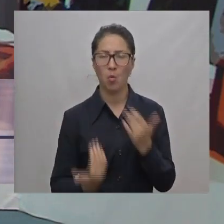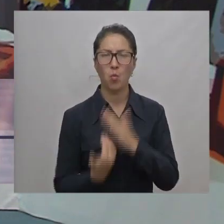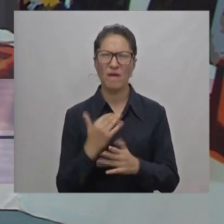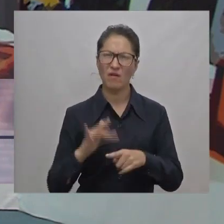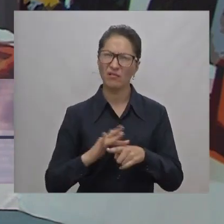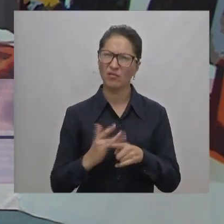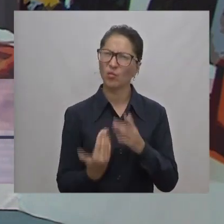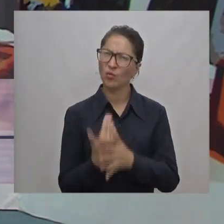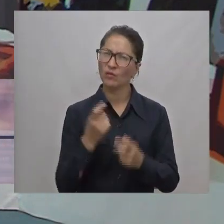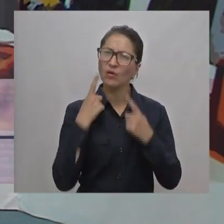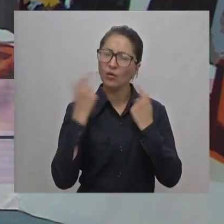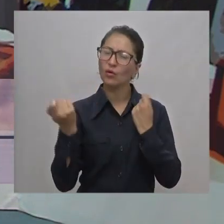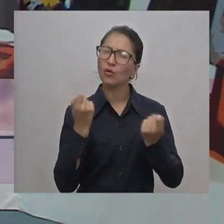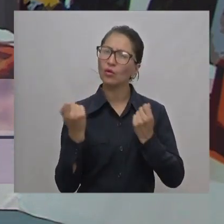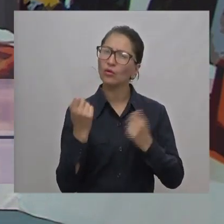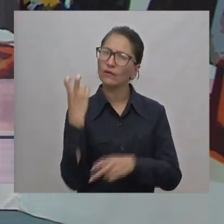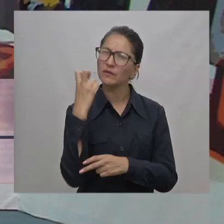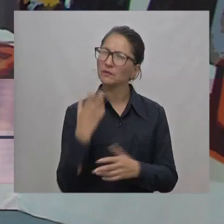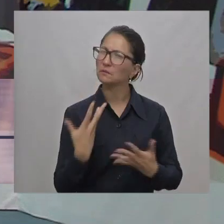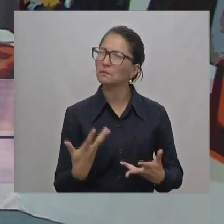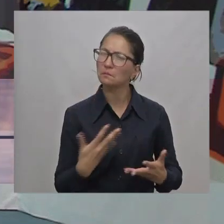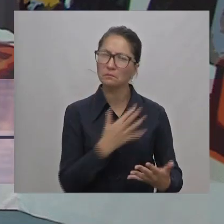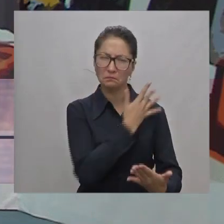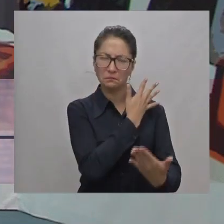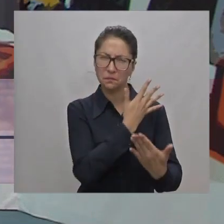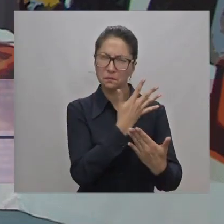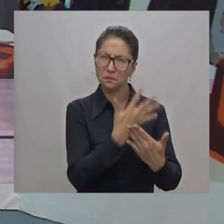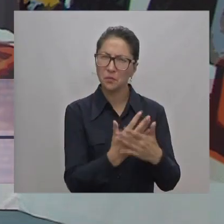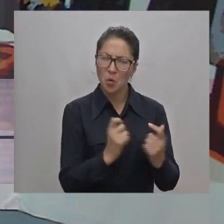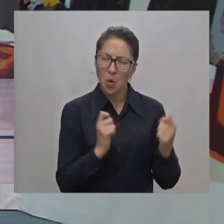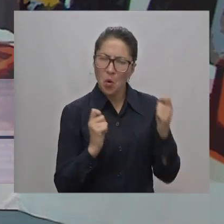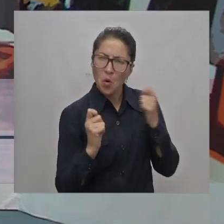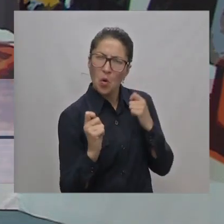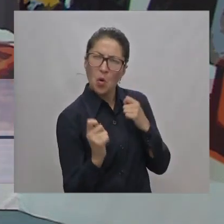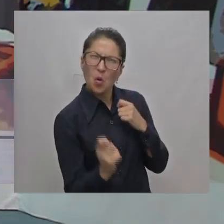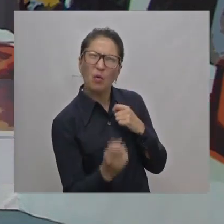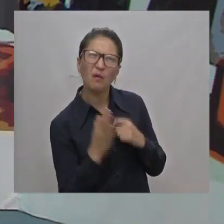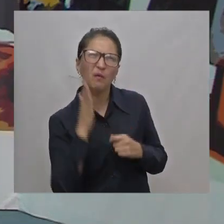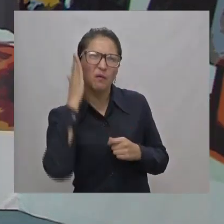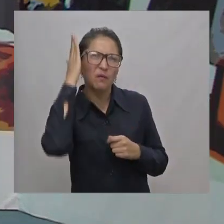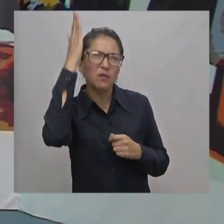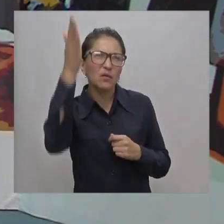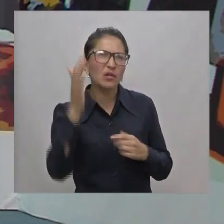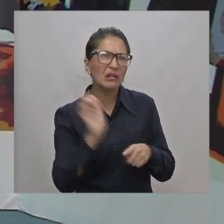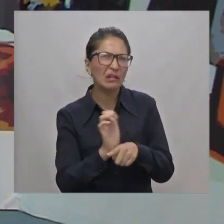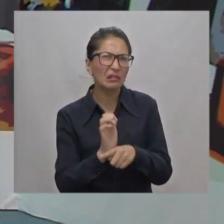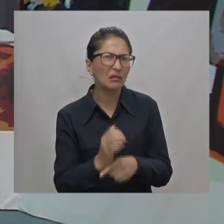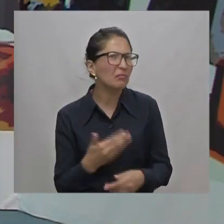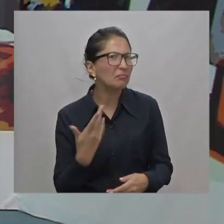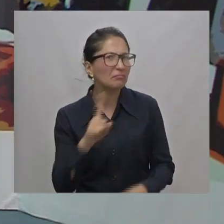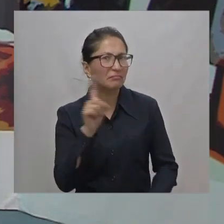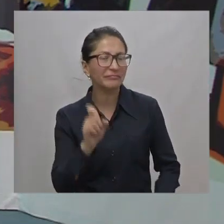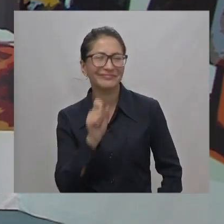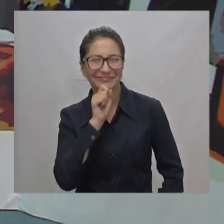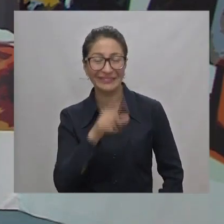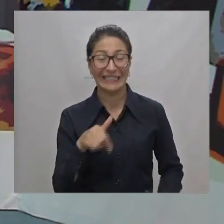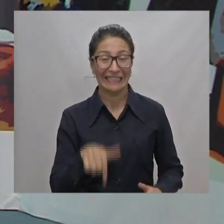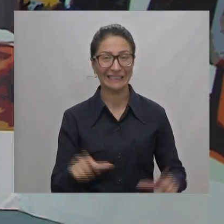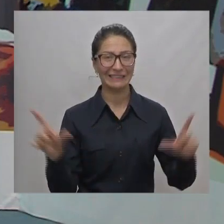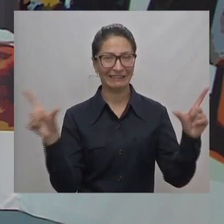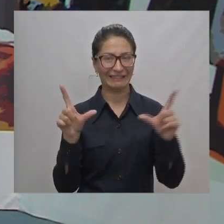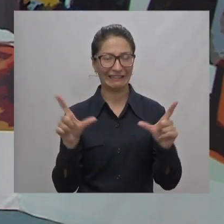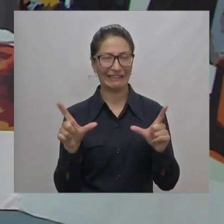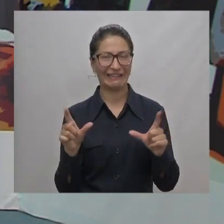control fiscal. ¿Cómo ha sido este proceso de transformación a lo largo de su historia y hacia dónde va la entidad? Aquí,